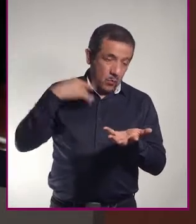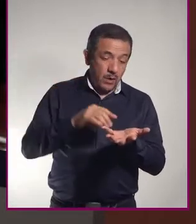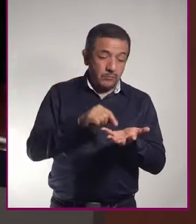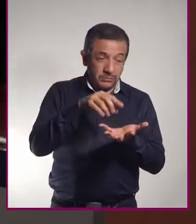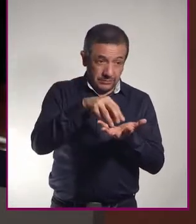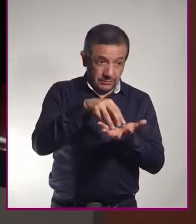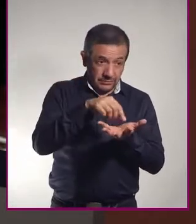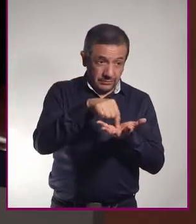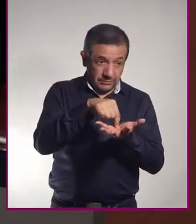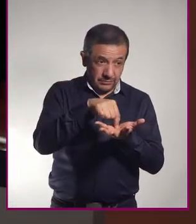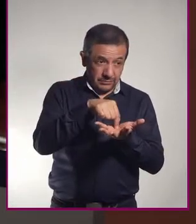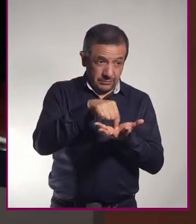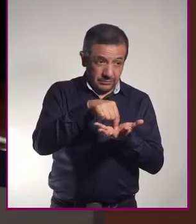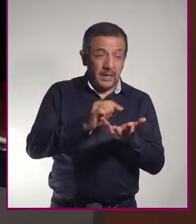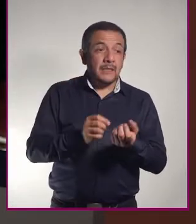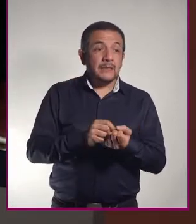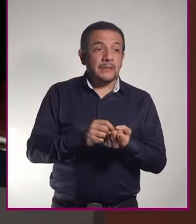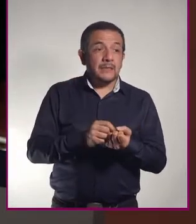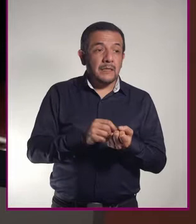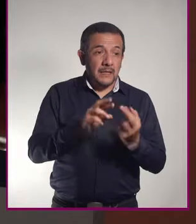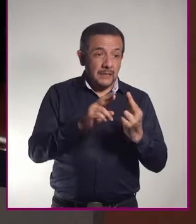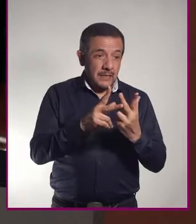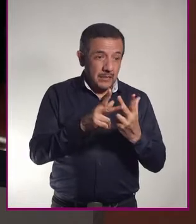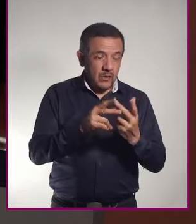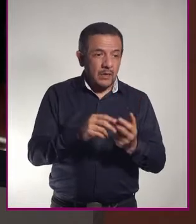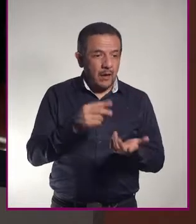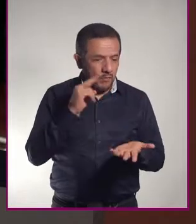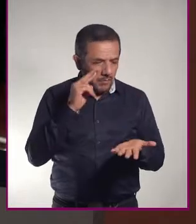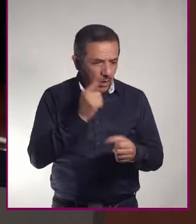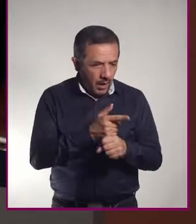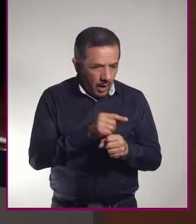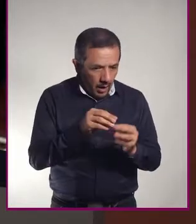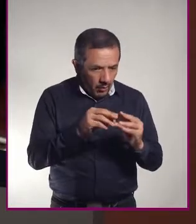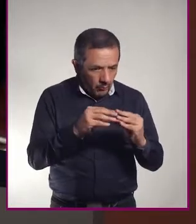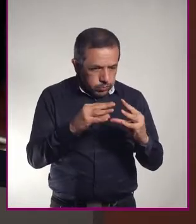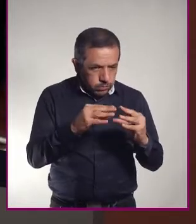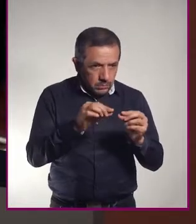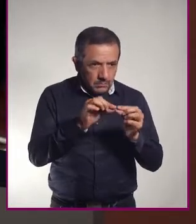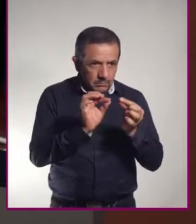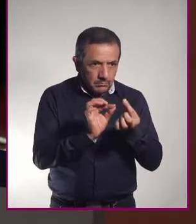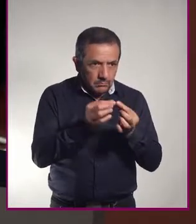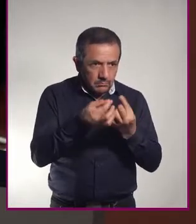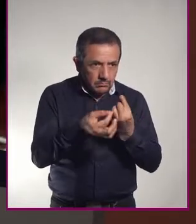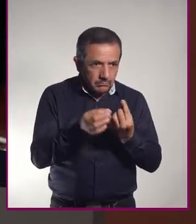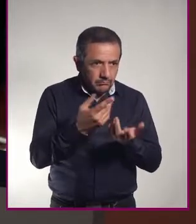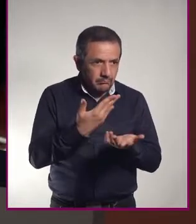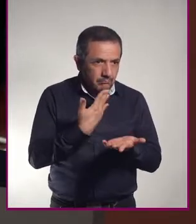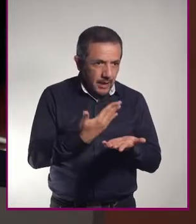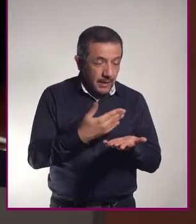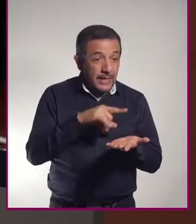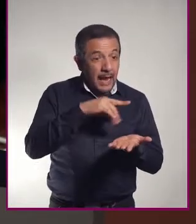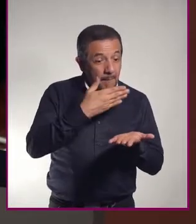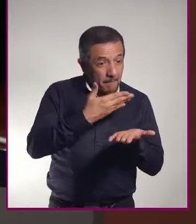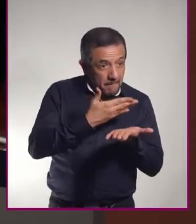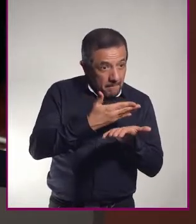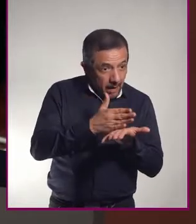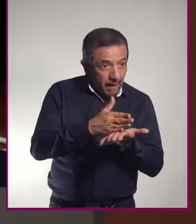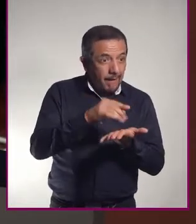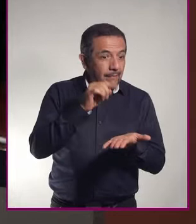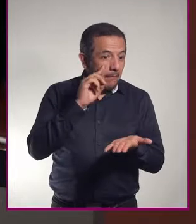cascarilla del maíz rápidamente se rompiera, pero además permitió que se